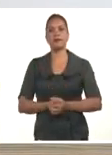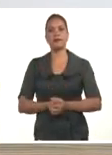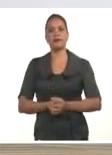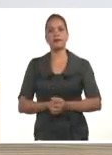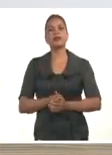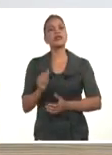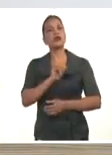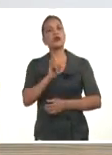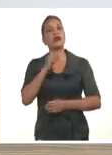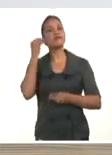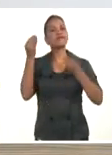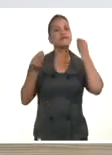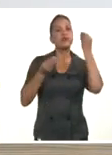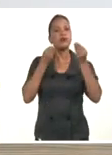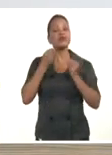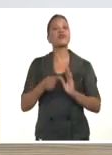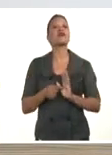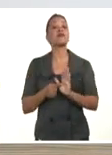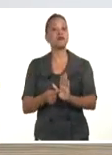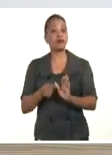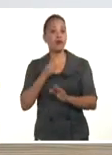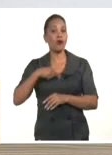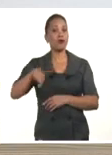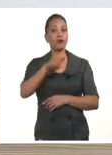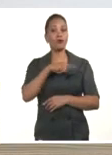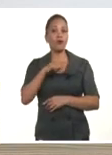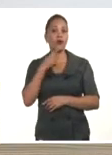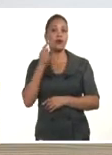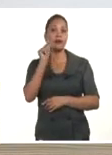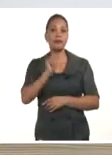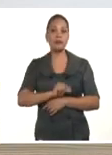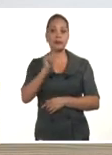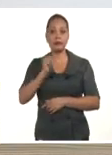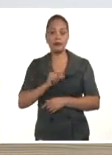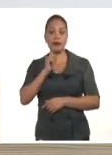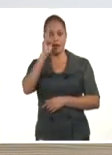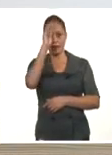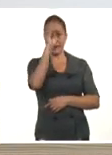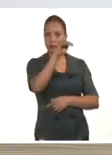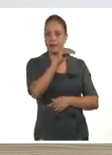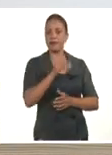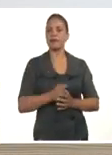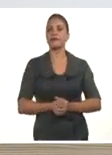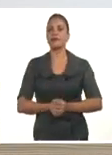la preocupación mostrada por los pacientes hospitalizados.